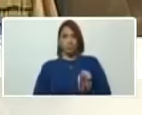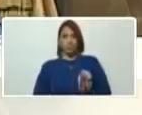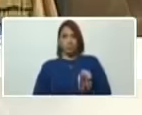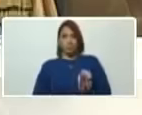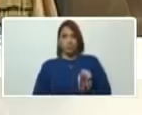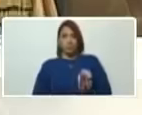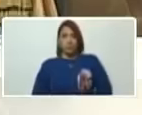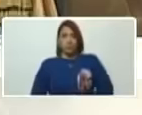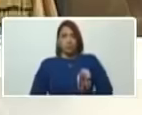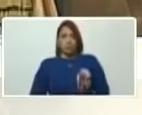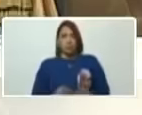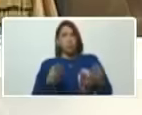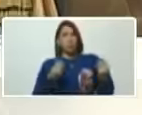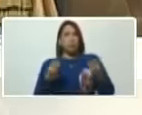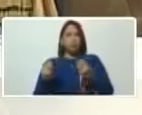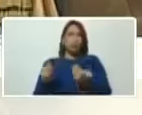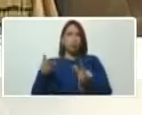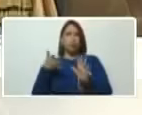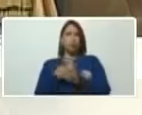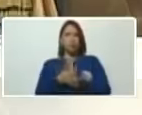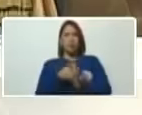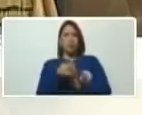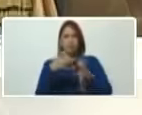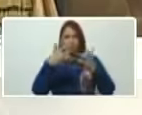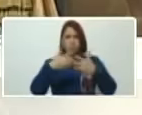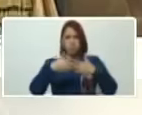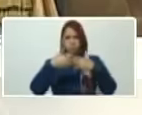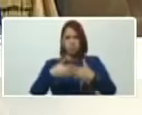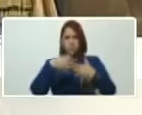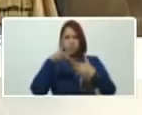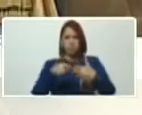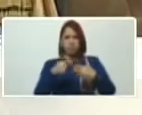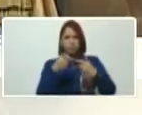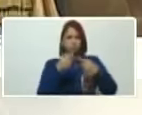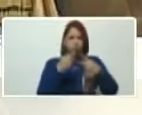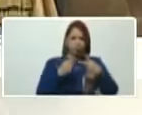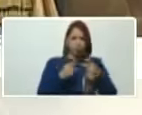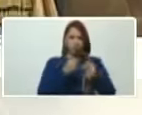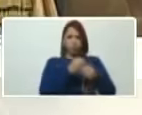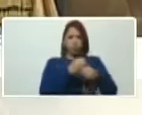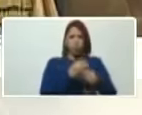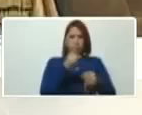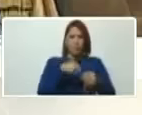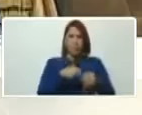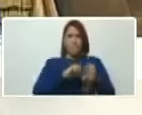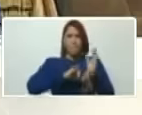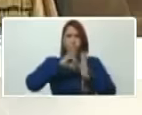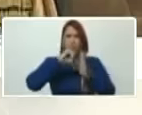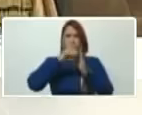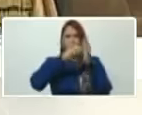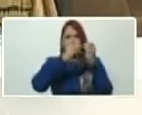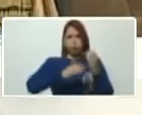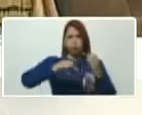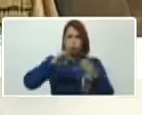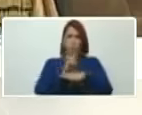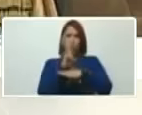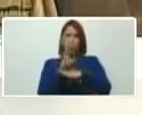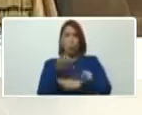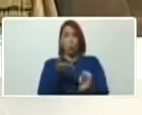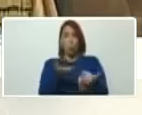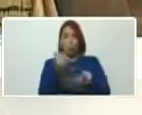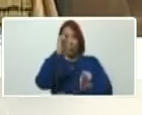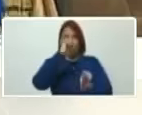muchos de estos aparatos, de estas máquinas, de estos repuestos, de estas bombas que se utilizan en el servicio de agua,